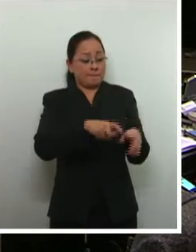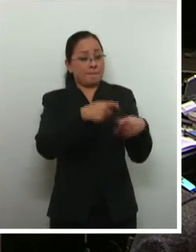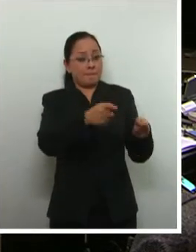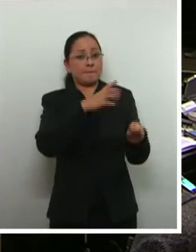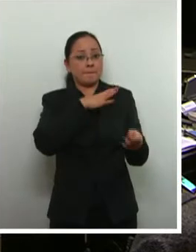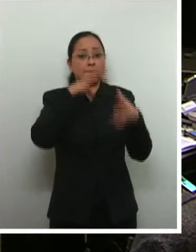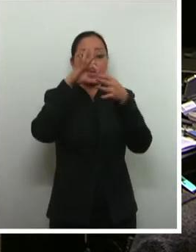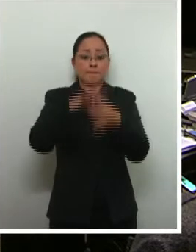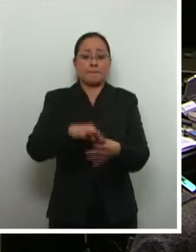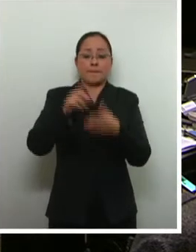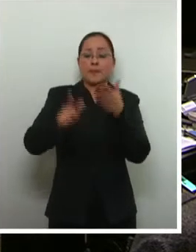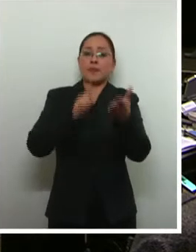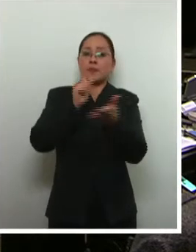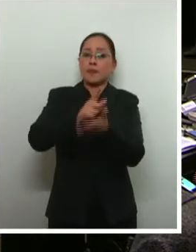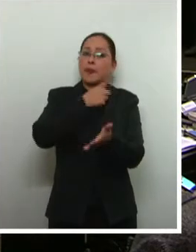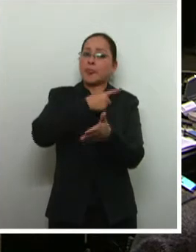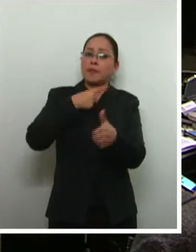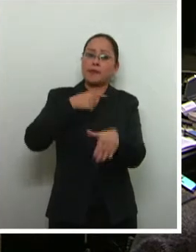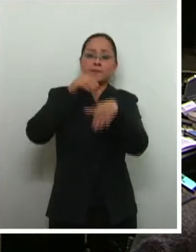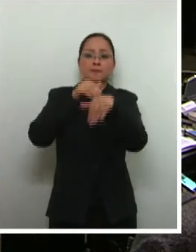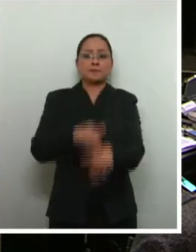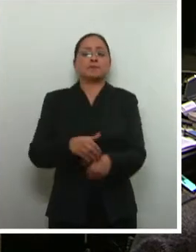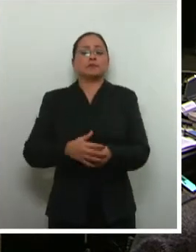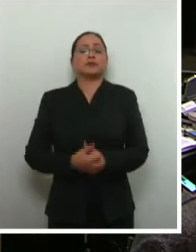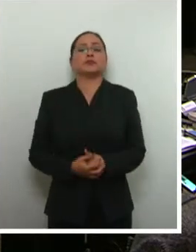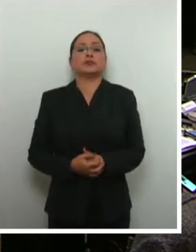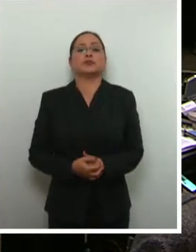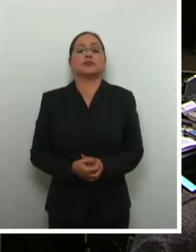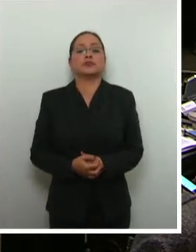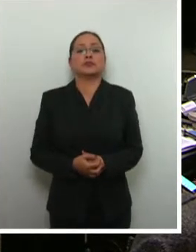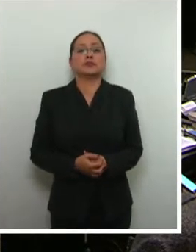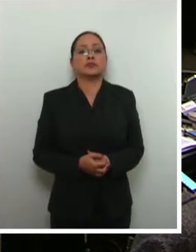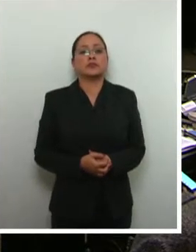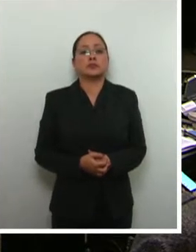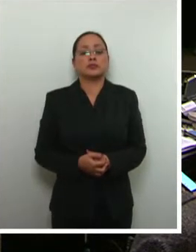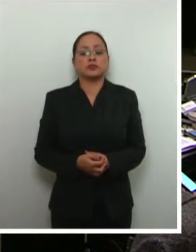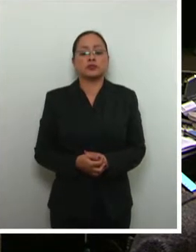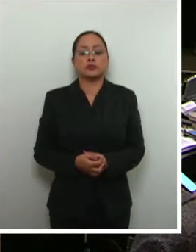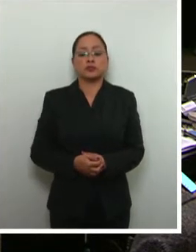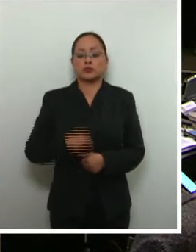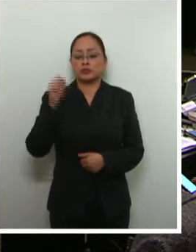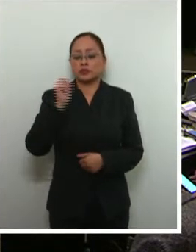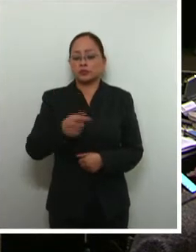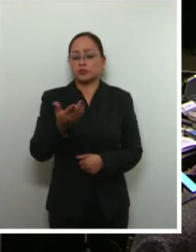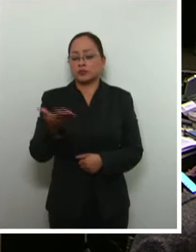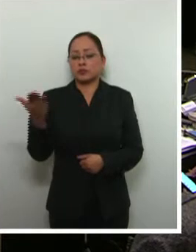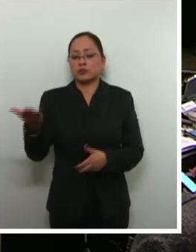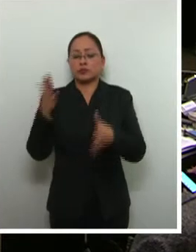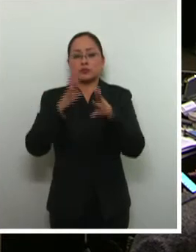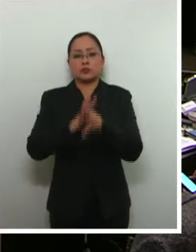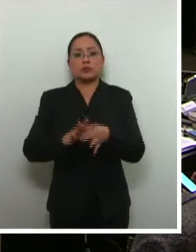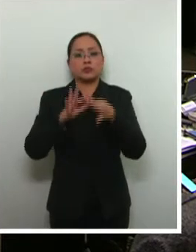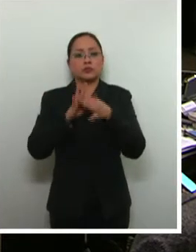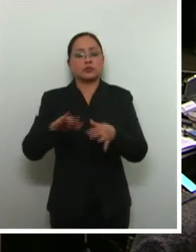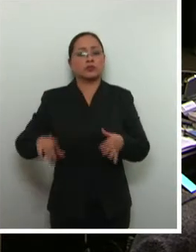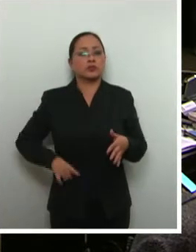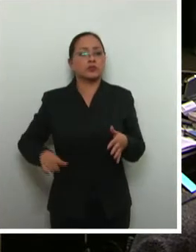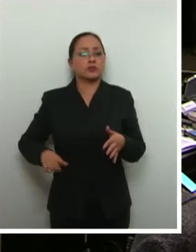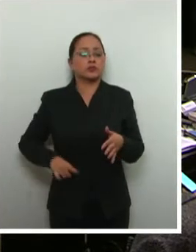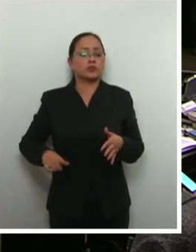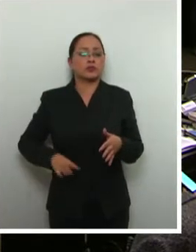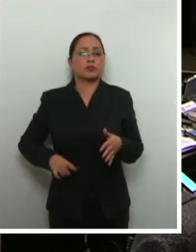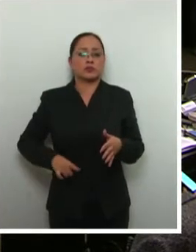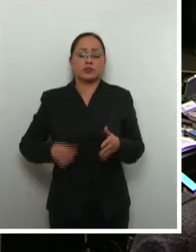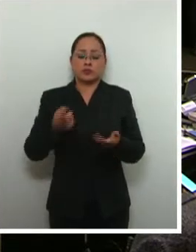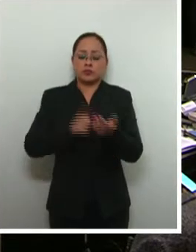lo previsto en las leyes de la materia. También se menciona que el gobierno de la ciudad y